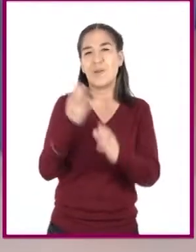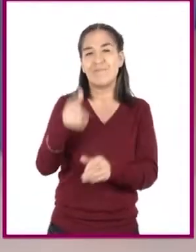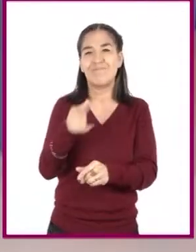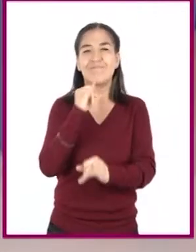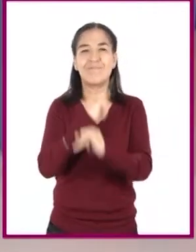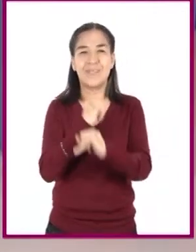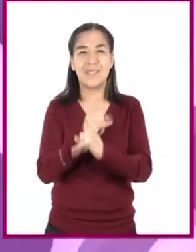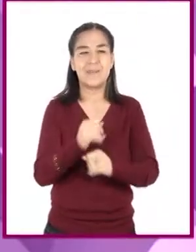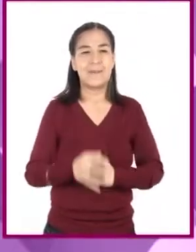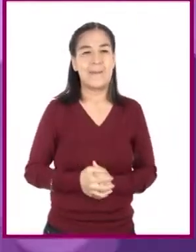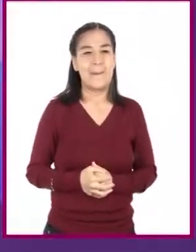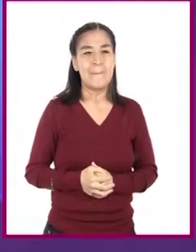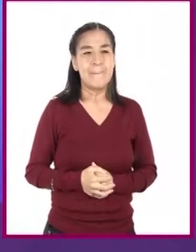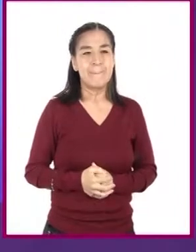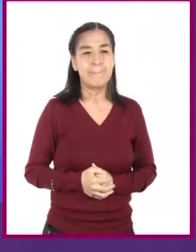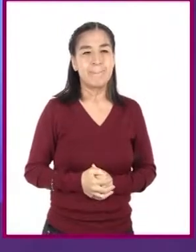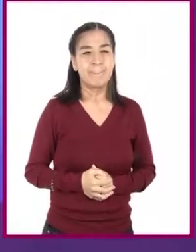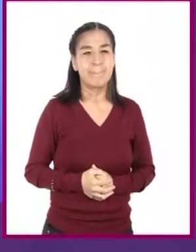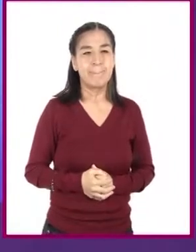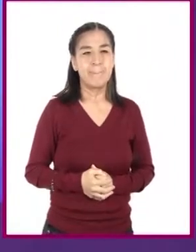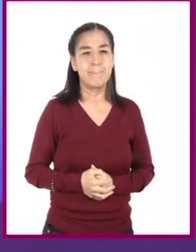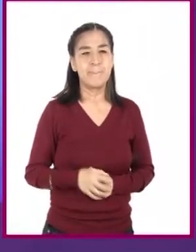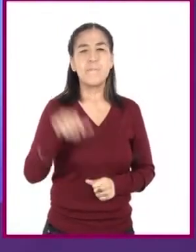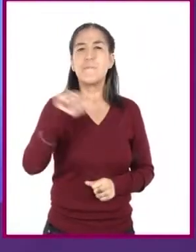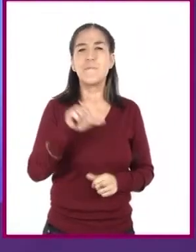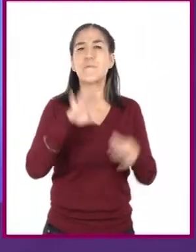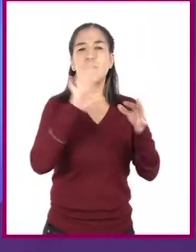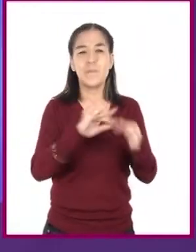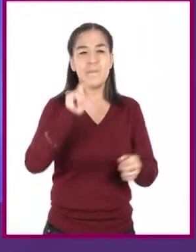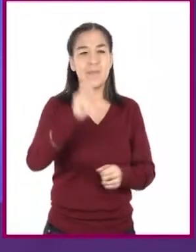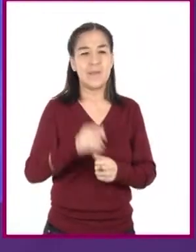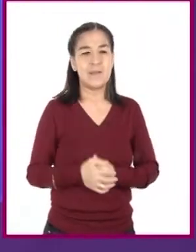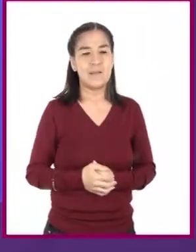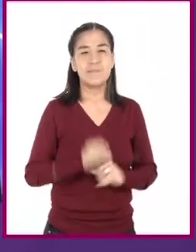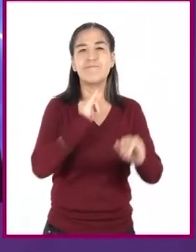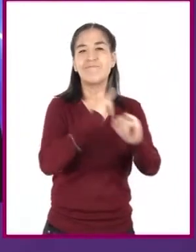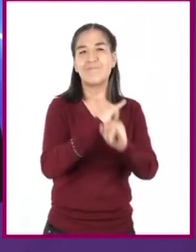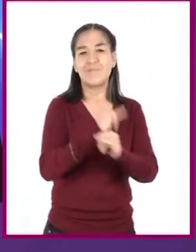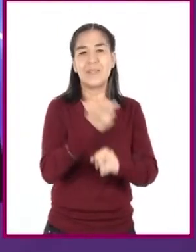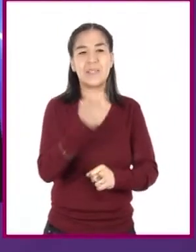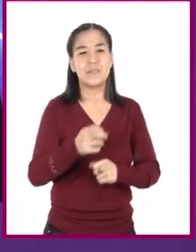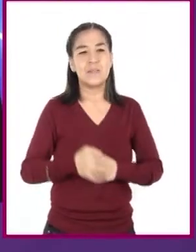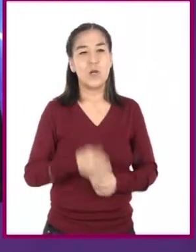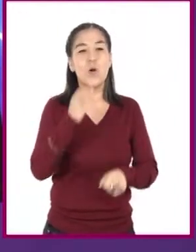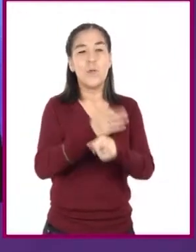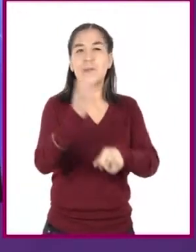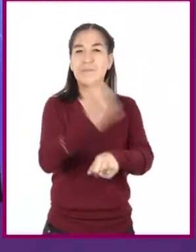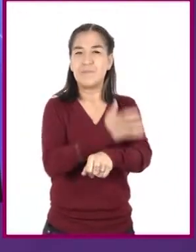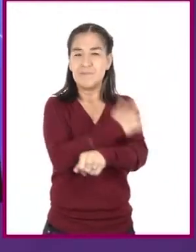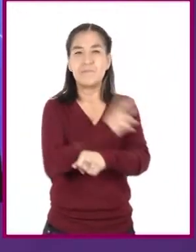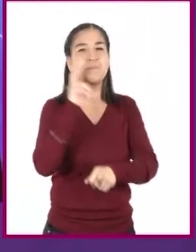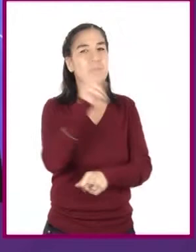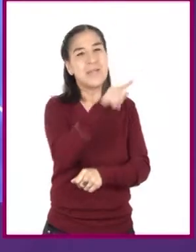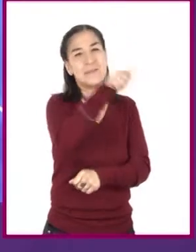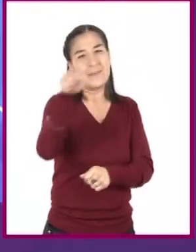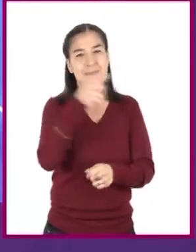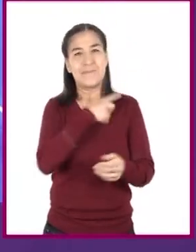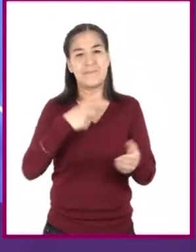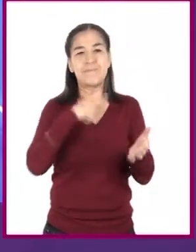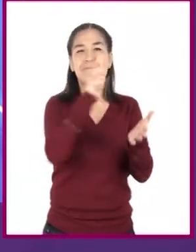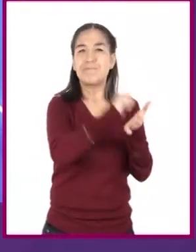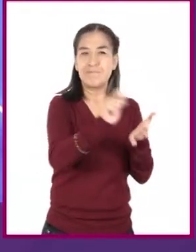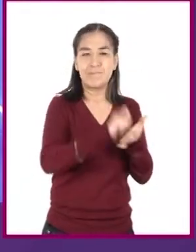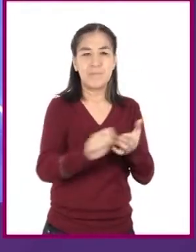la siguiente cápsula. Hoy hablaremos de nuestra identidad digital. Acompáñenos y tomen nota.